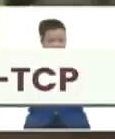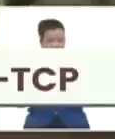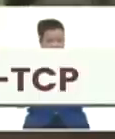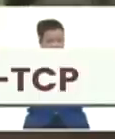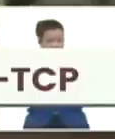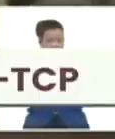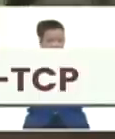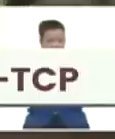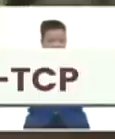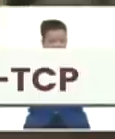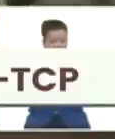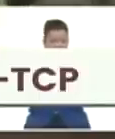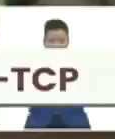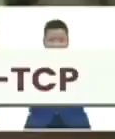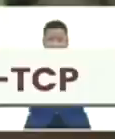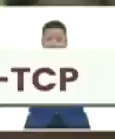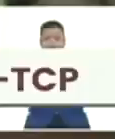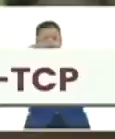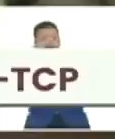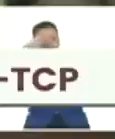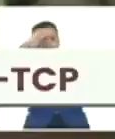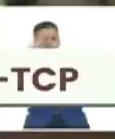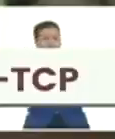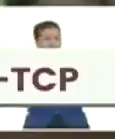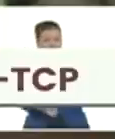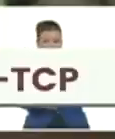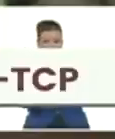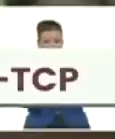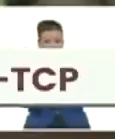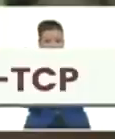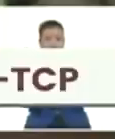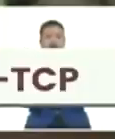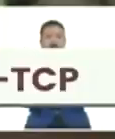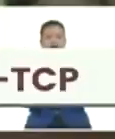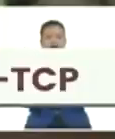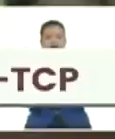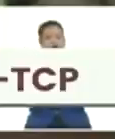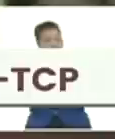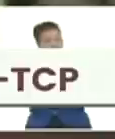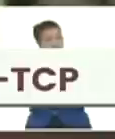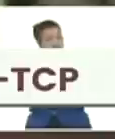están interesados en llevar a la gente a la sumisión.